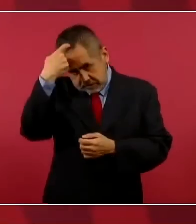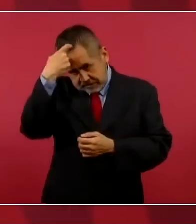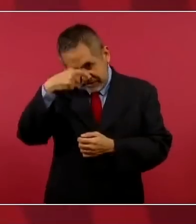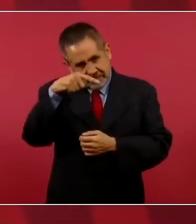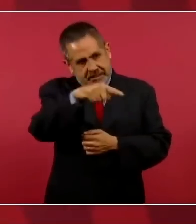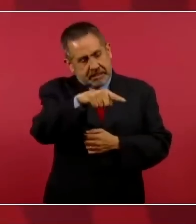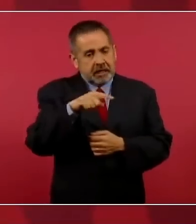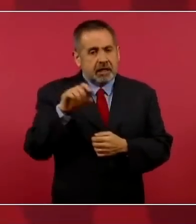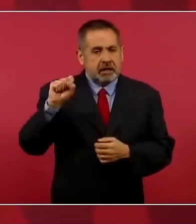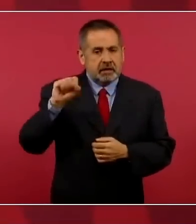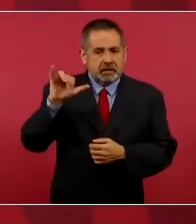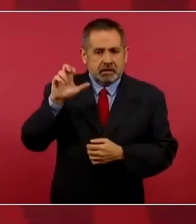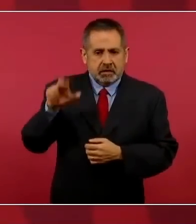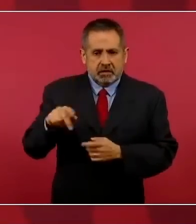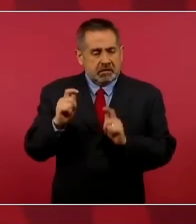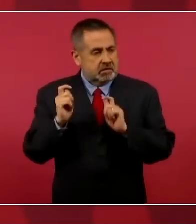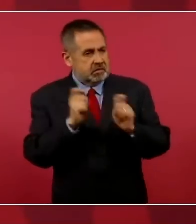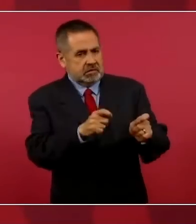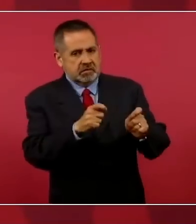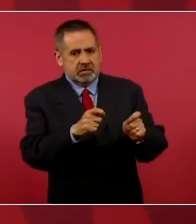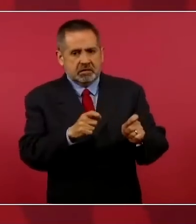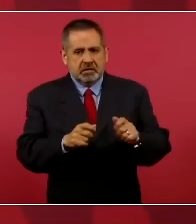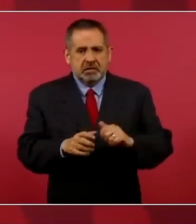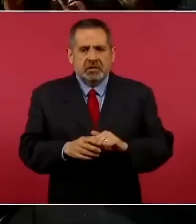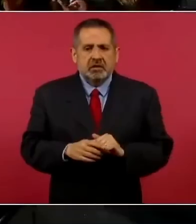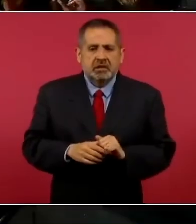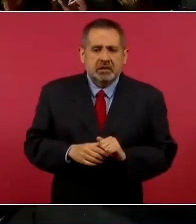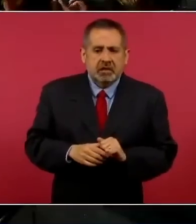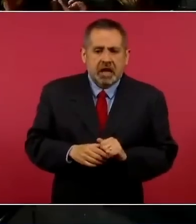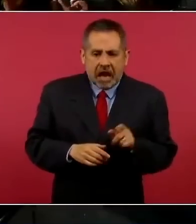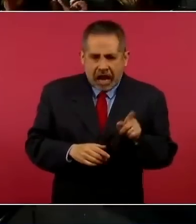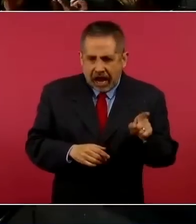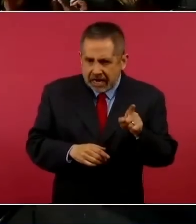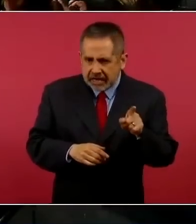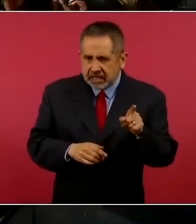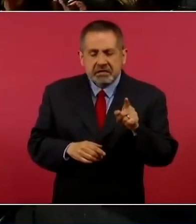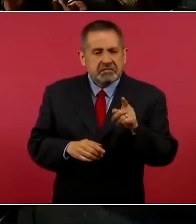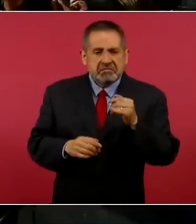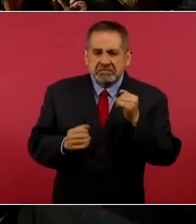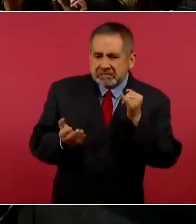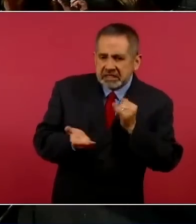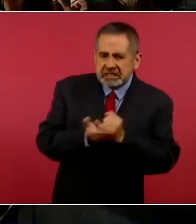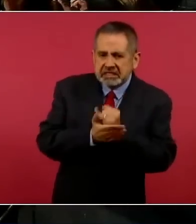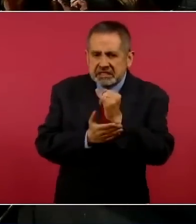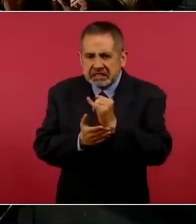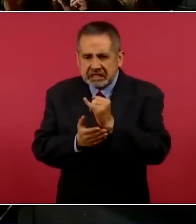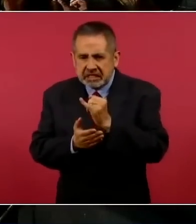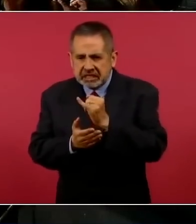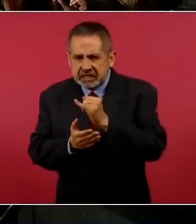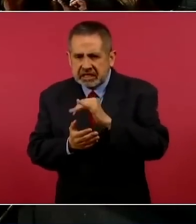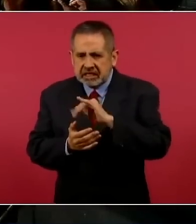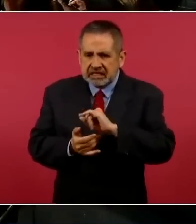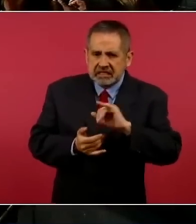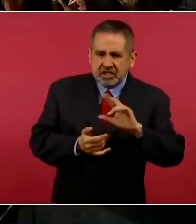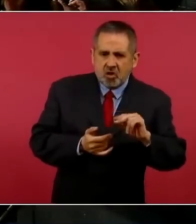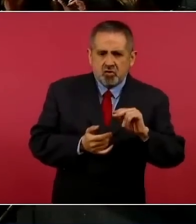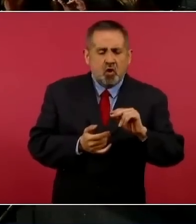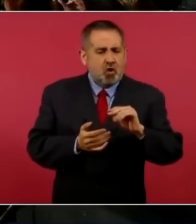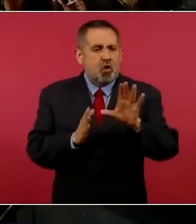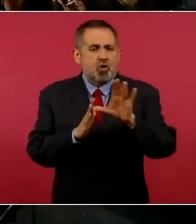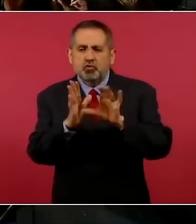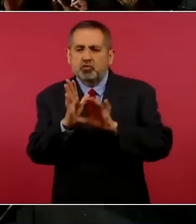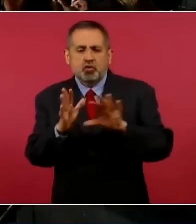a la Suprema Corte. Y ahí van a decidir si es inconstitucional o